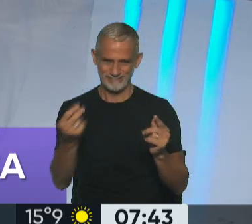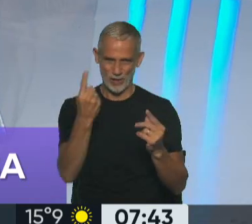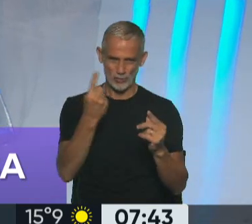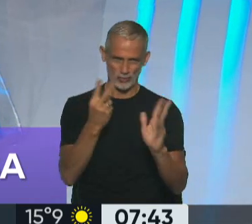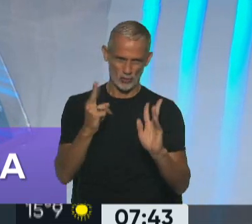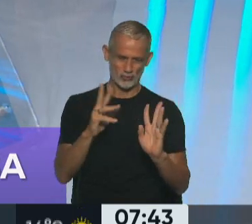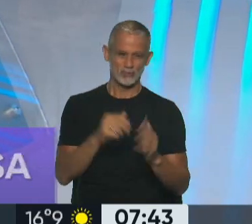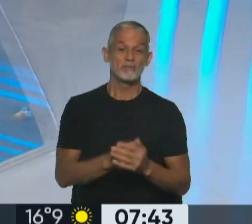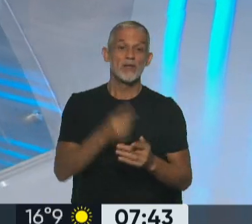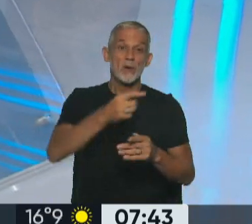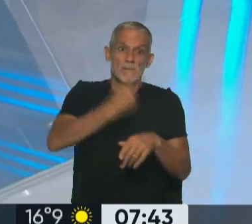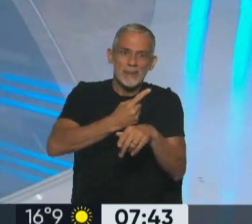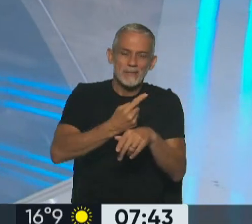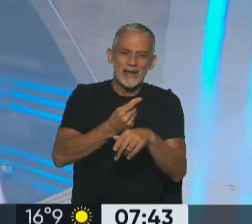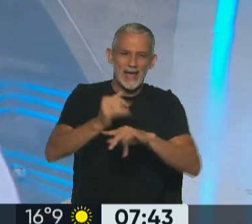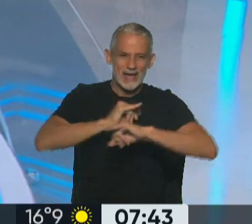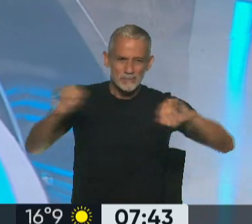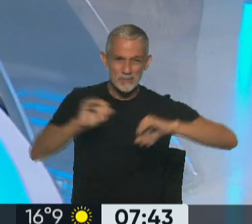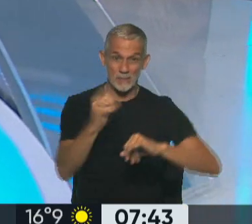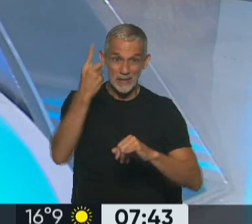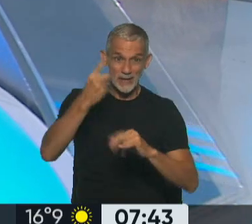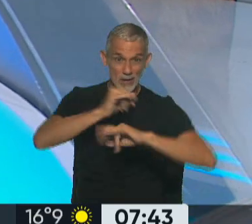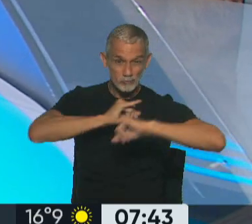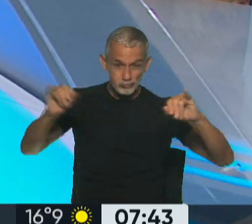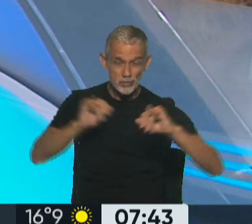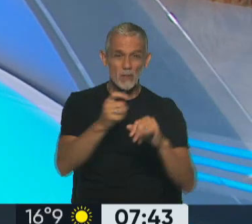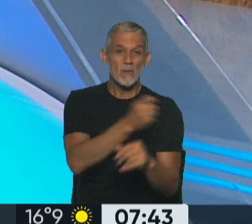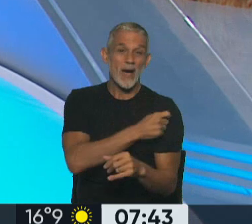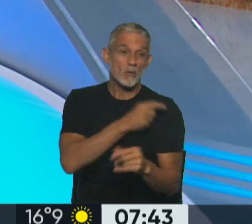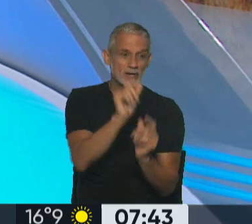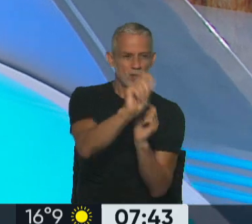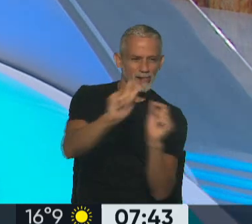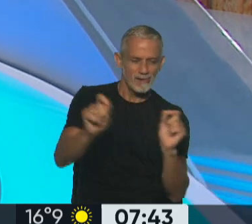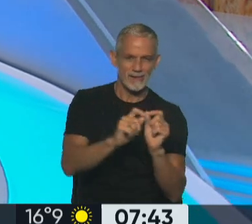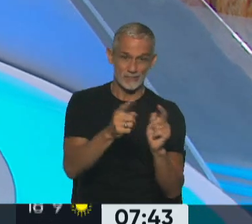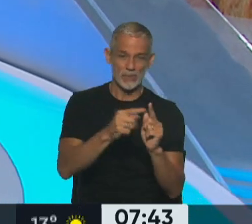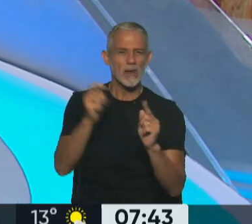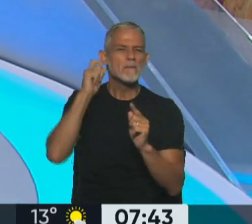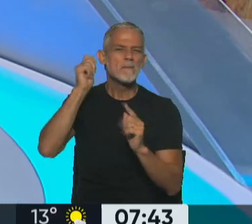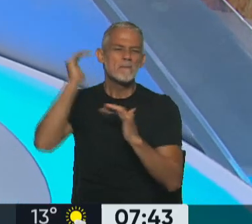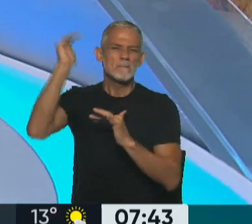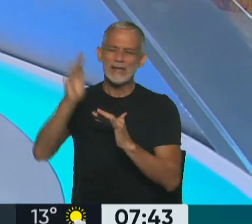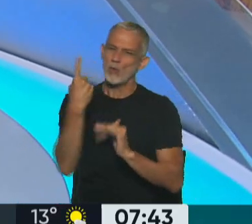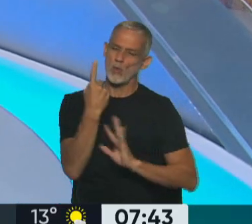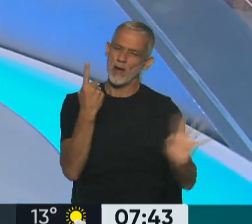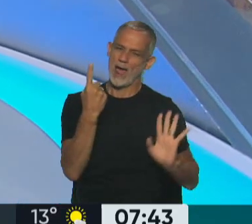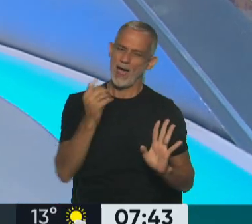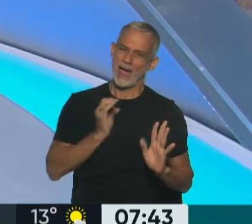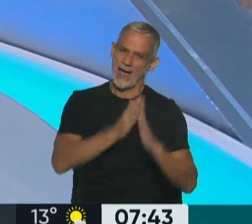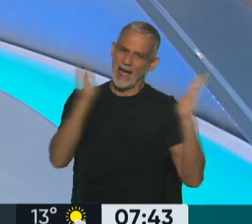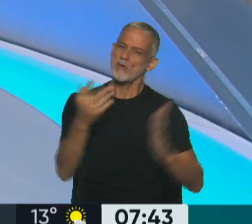comienza la primera la campaña la primera campaña de la vacunación los animales mayores tienen una sola vacunación en todo el